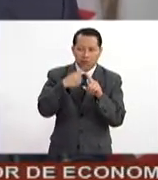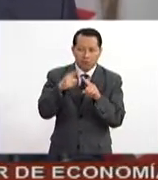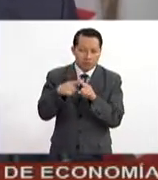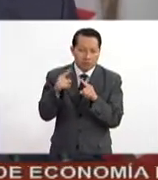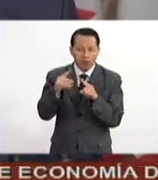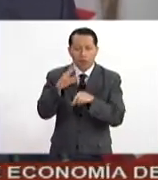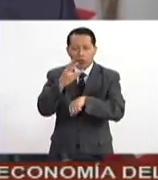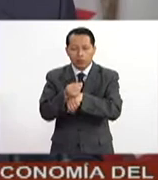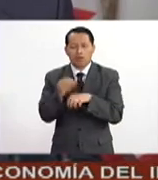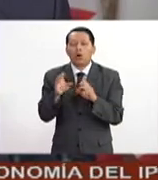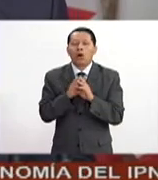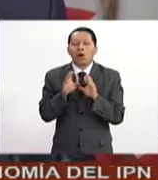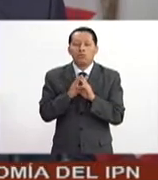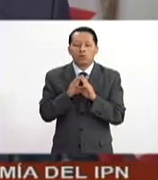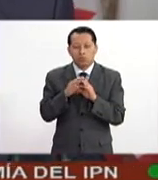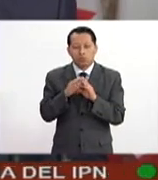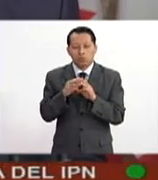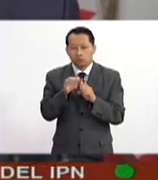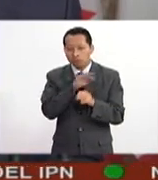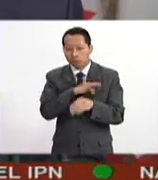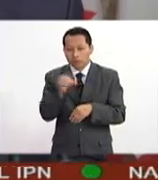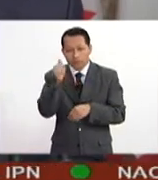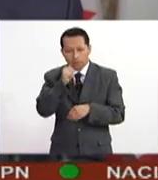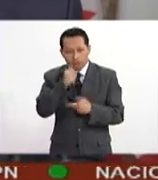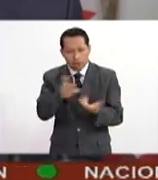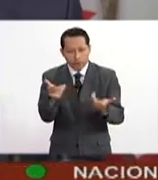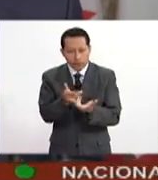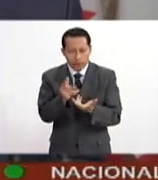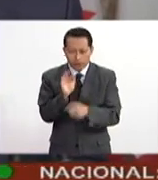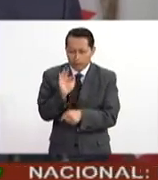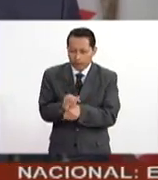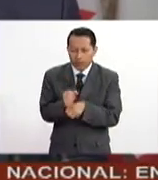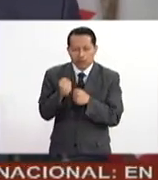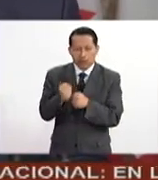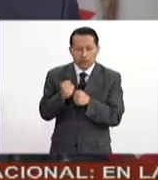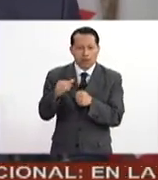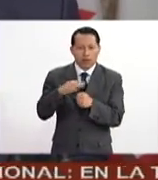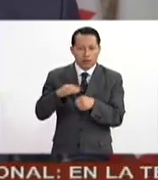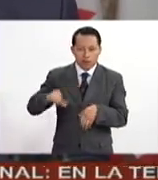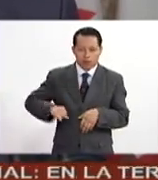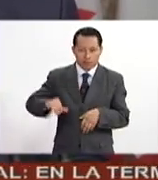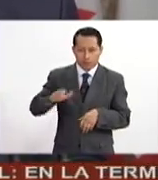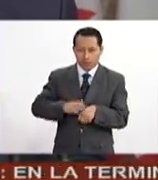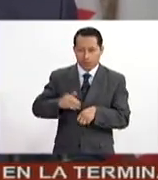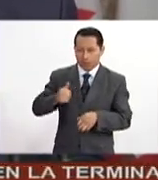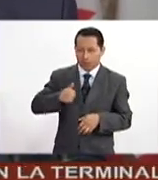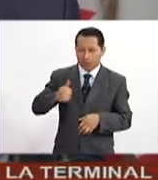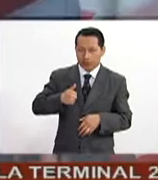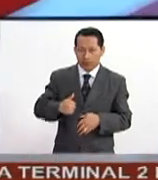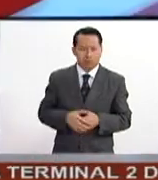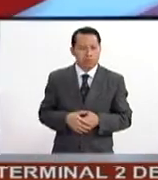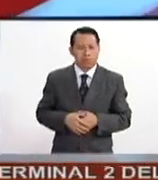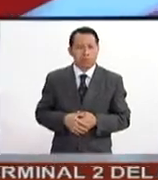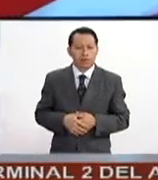asuntos siempre estará basada en hechos y en una fuerte defensa de los intereses canadienses.